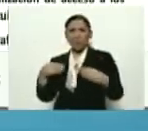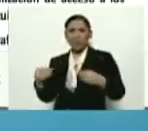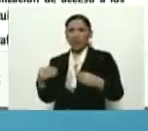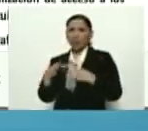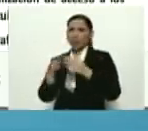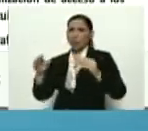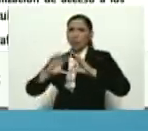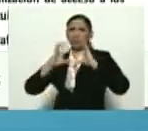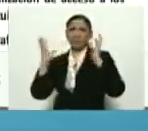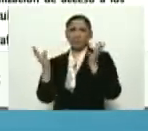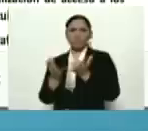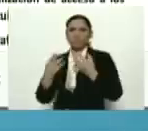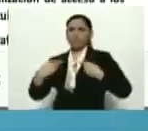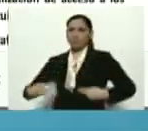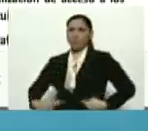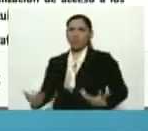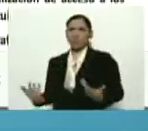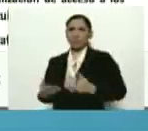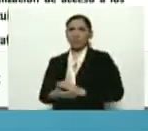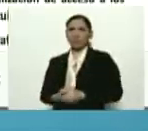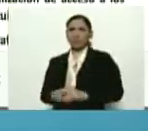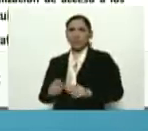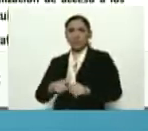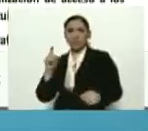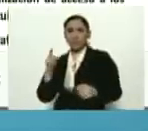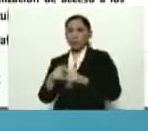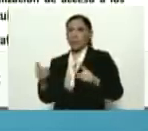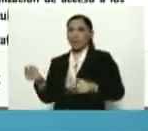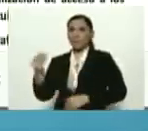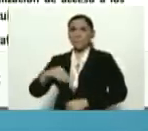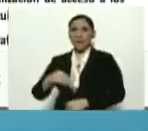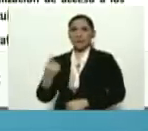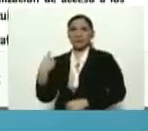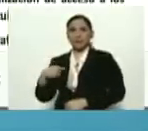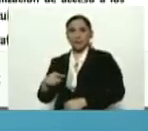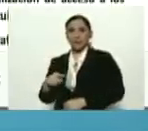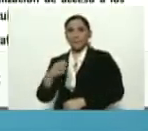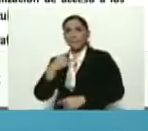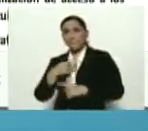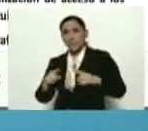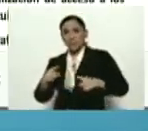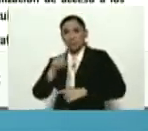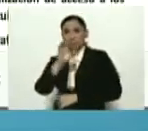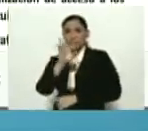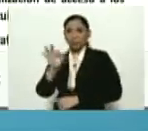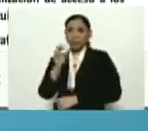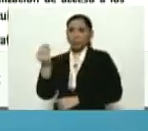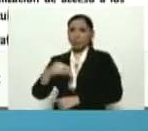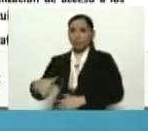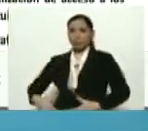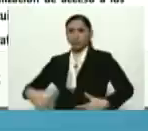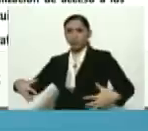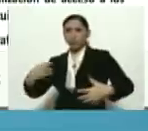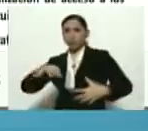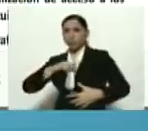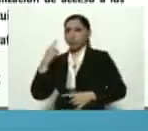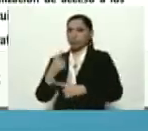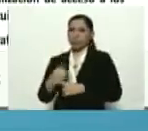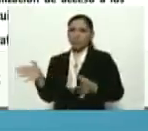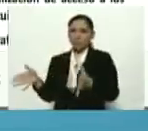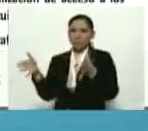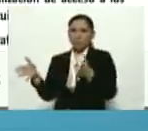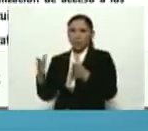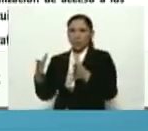la población, excepto para los que más tienen, por supuesto, el 1% más rico. Y tenemos que propiciar